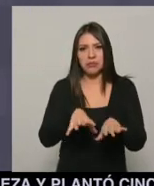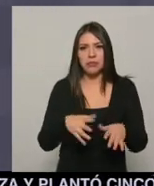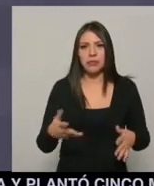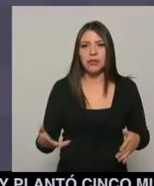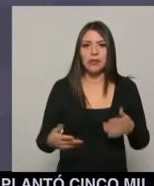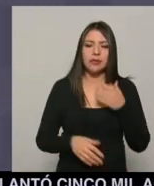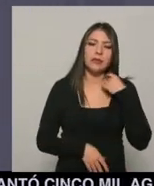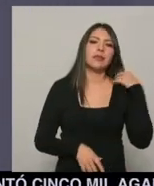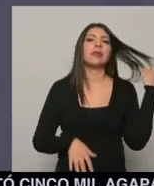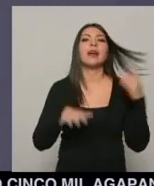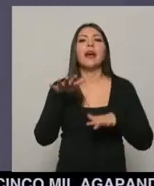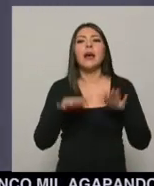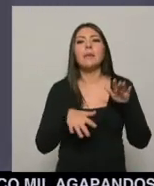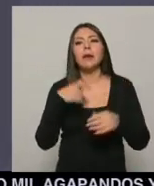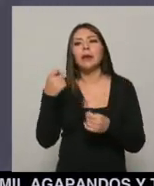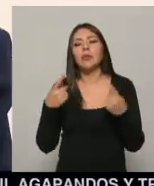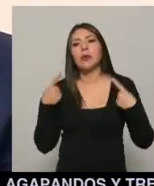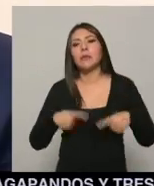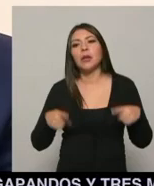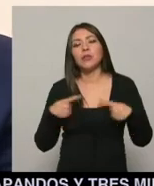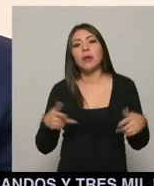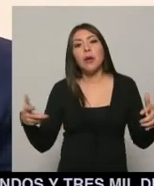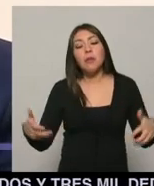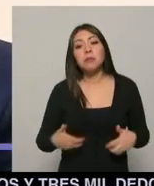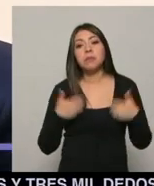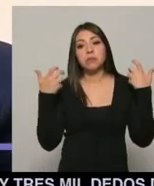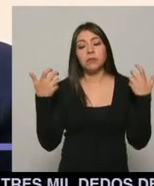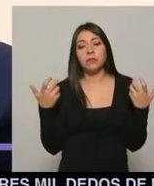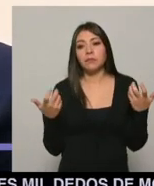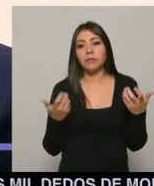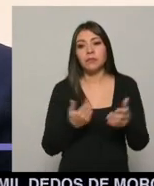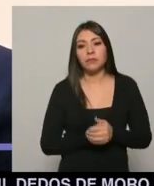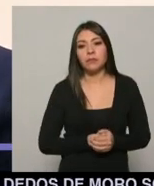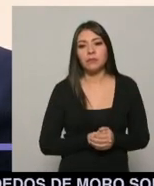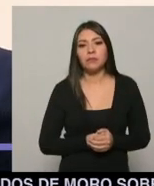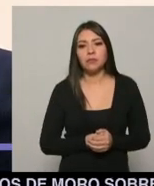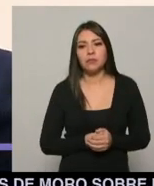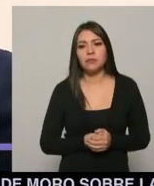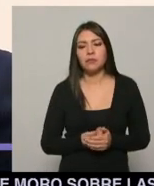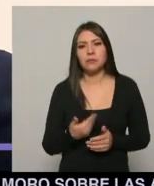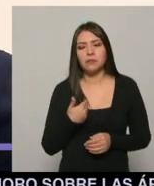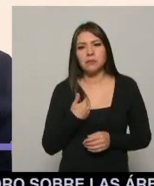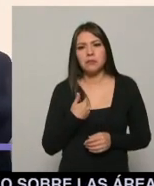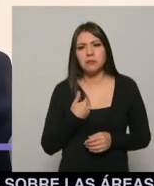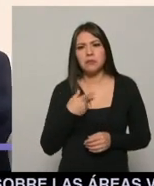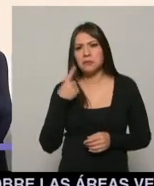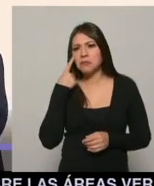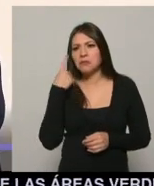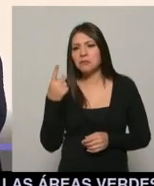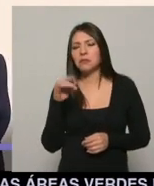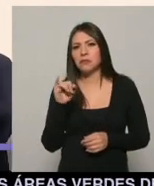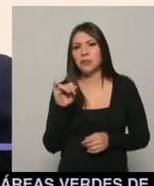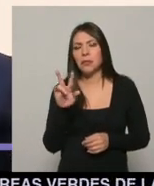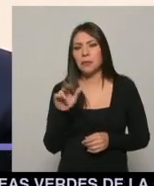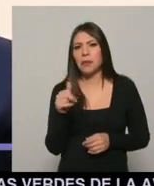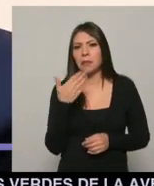luego algunos se molestan, pero yo veo que vamos bien en la